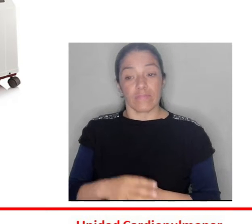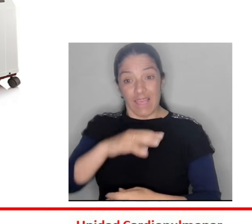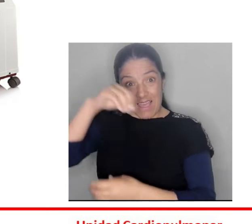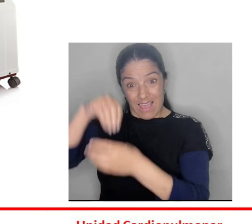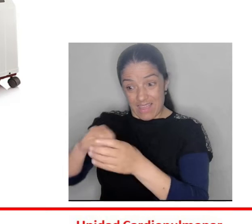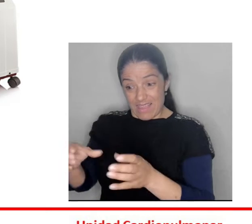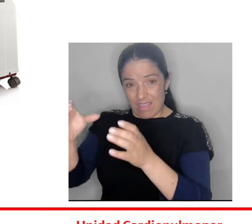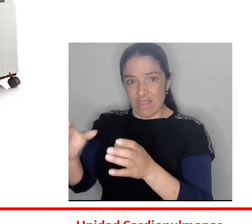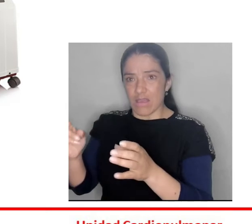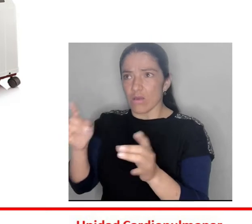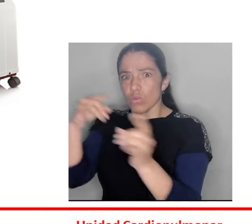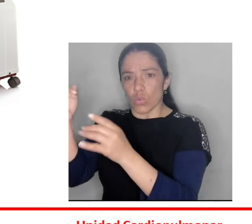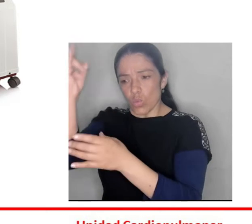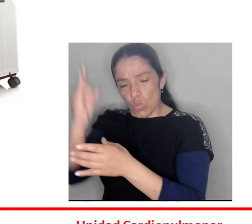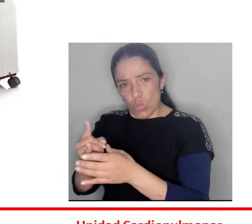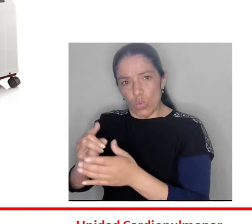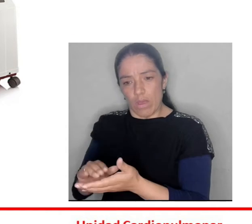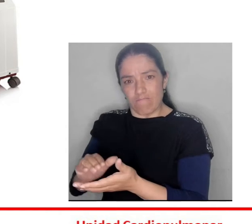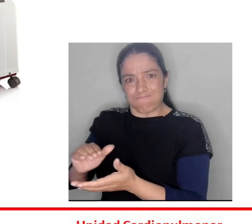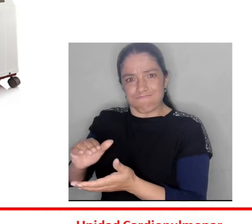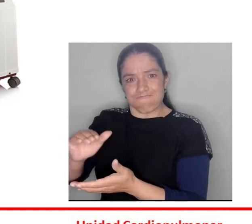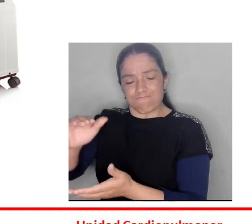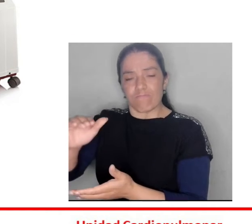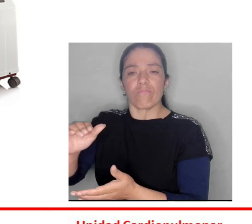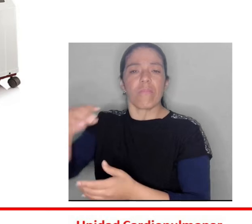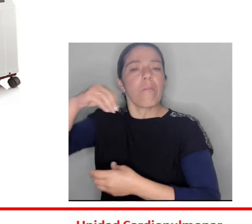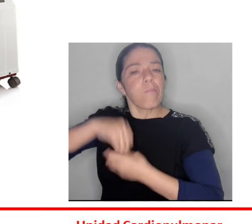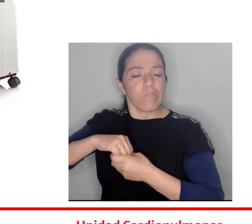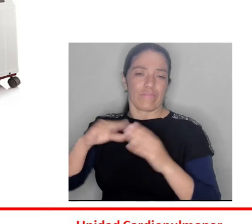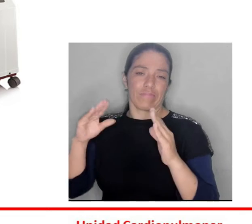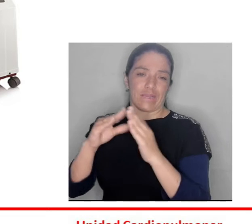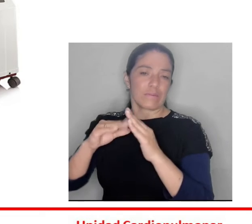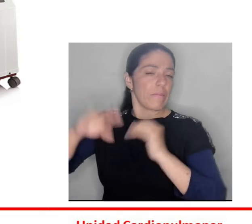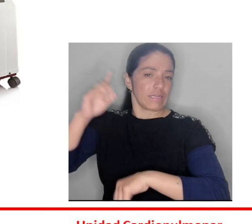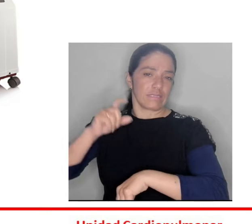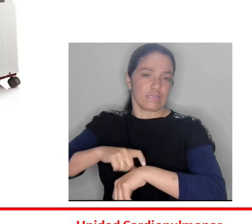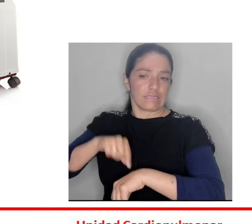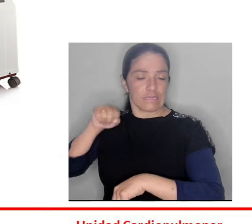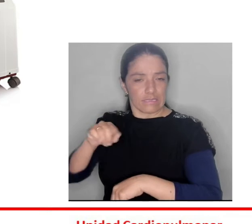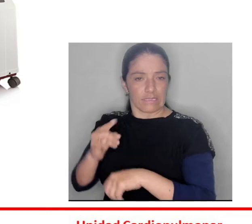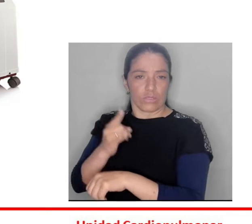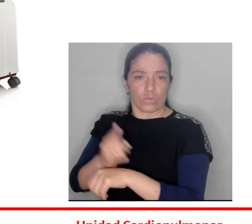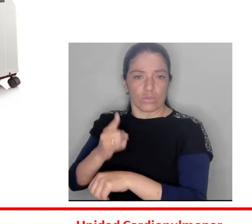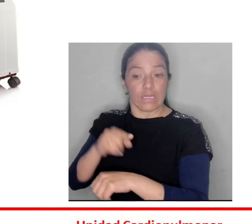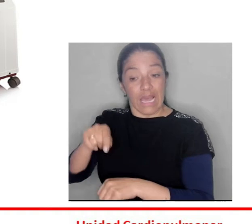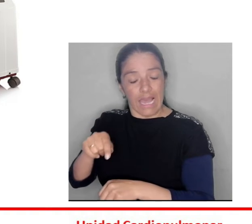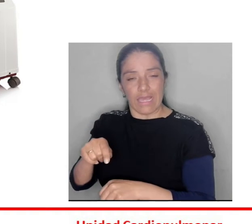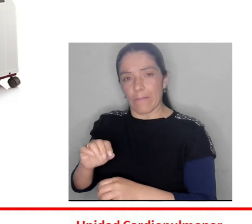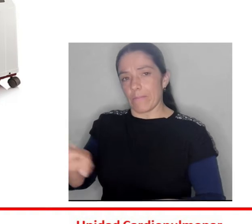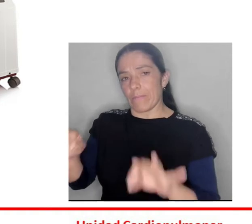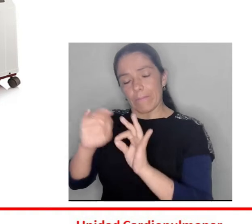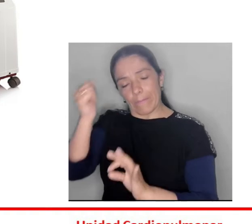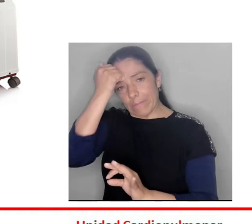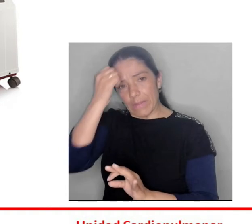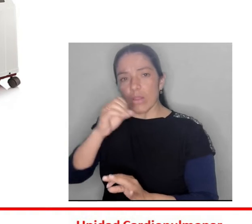El concentrador de oxígeno es el dispositivo con el que el paciente se encontrará la mayoría del tiempo en casa. Este será la